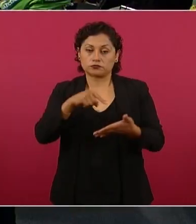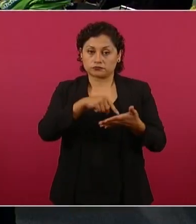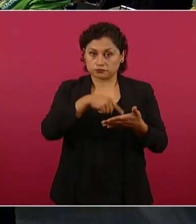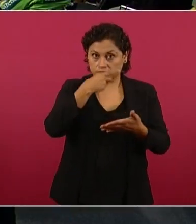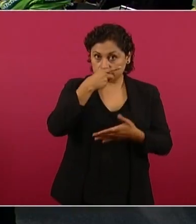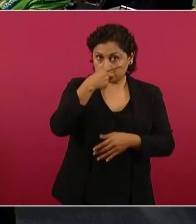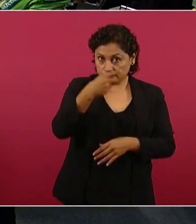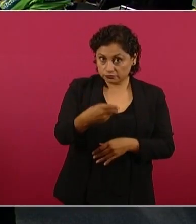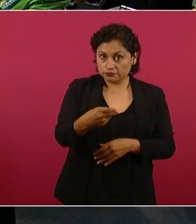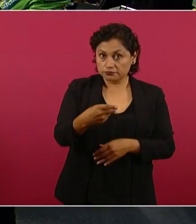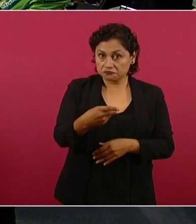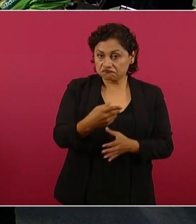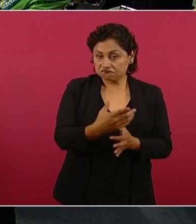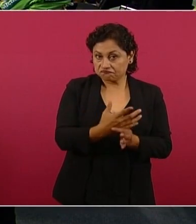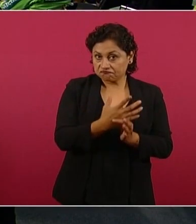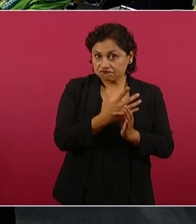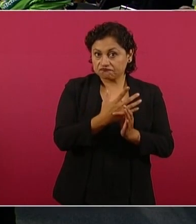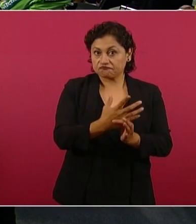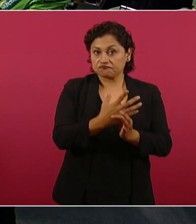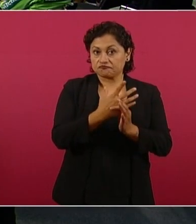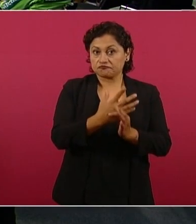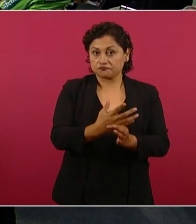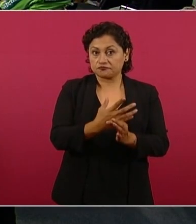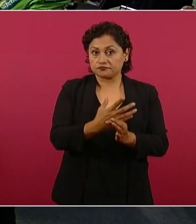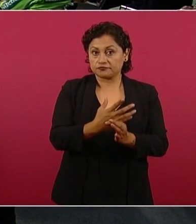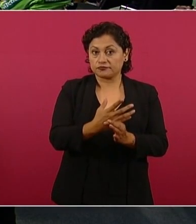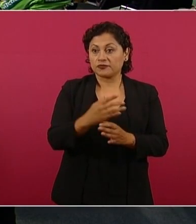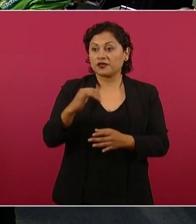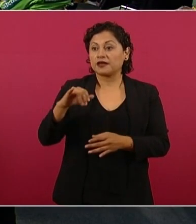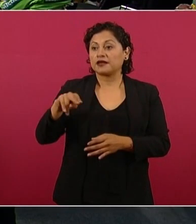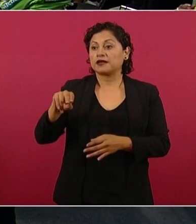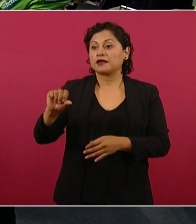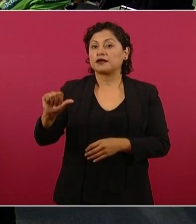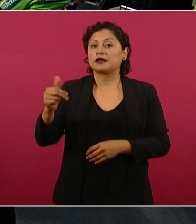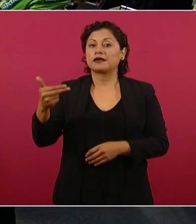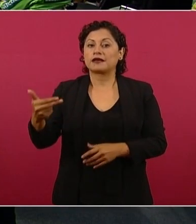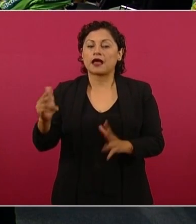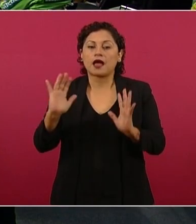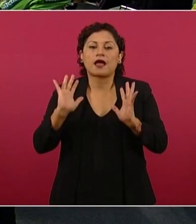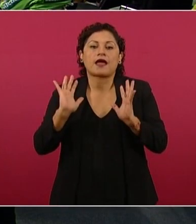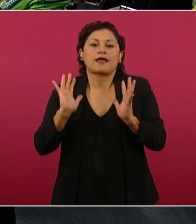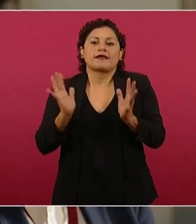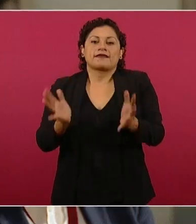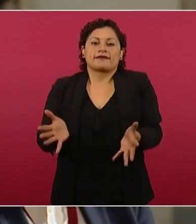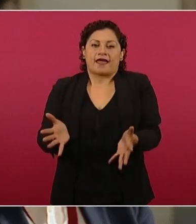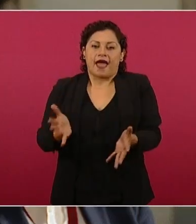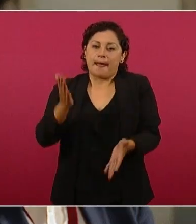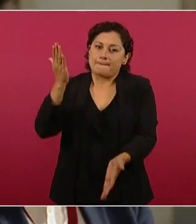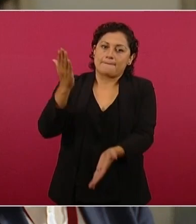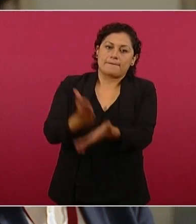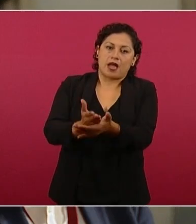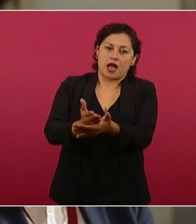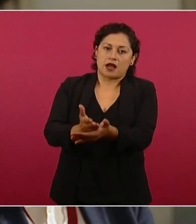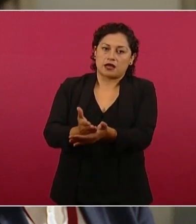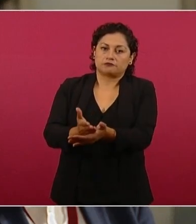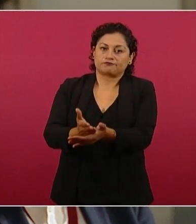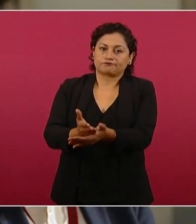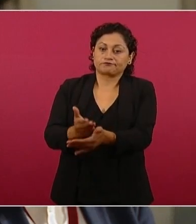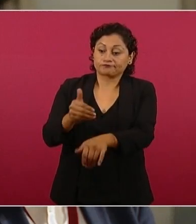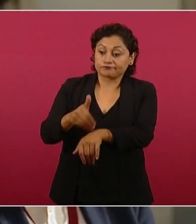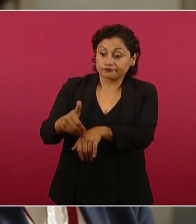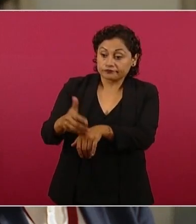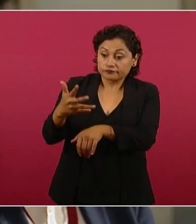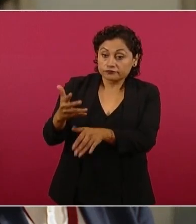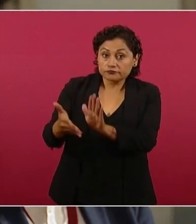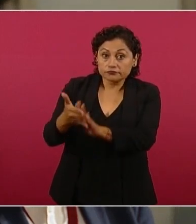que debe el INAH ya parar la obra del tramo 5, porque hay